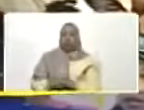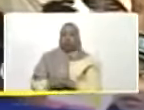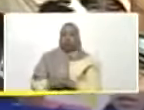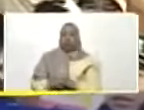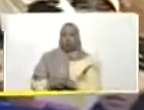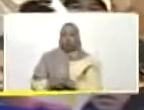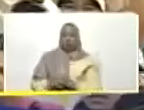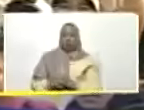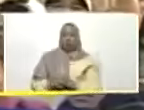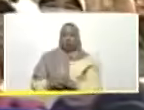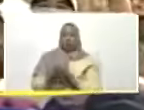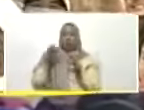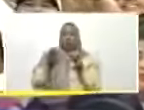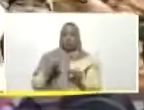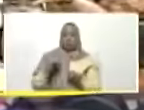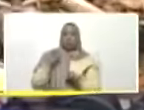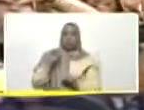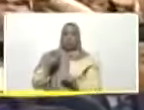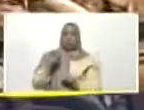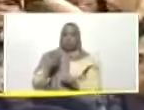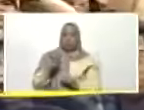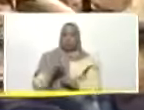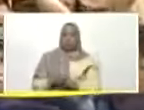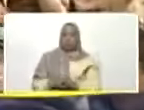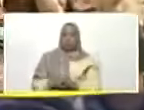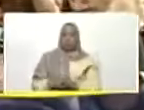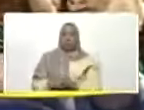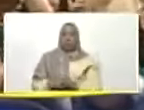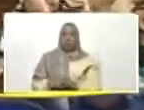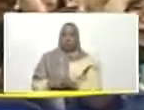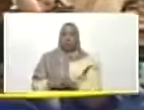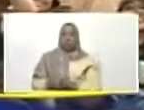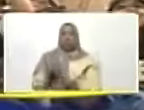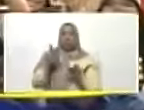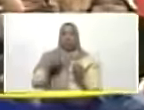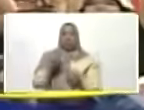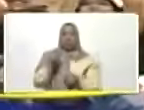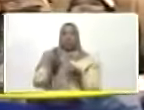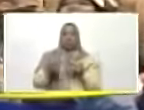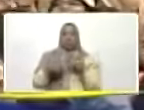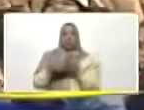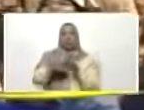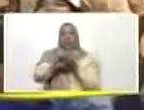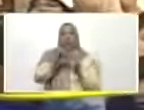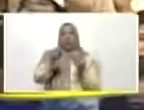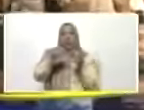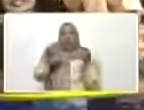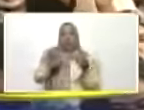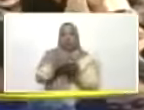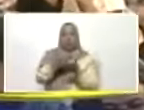Teo me anoto en el teatro número 17 artes